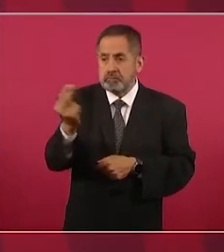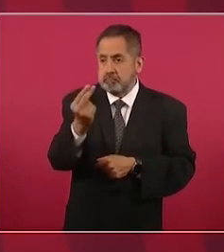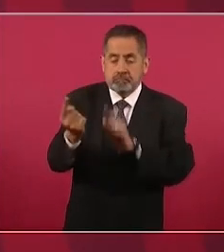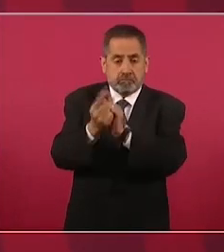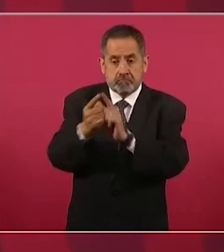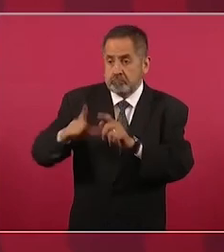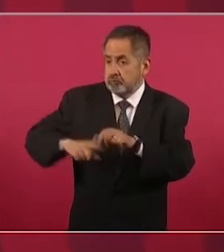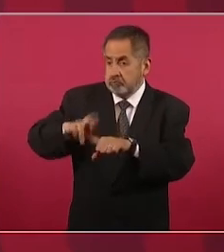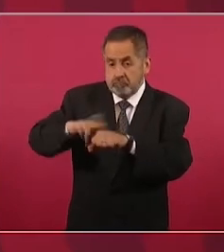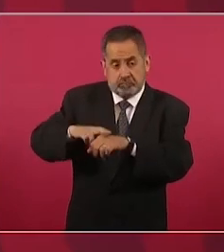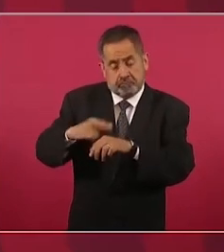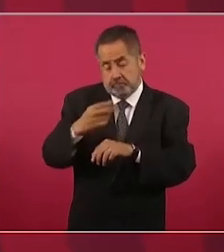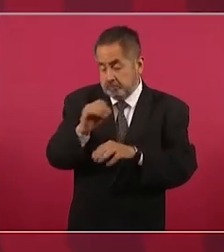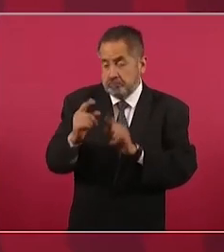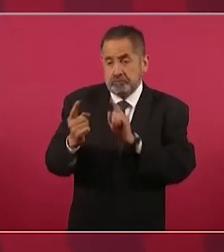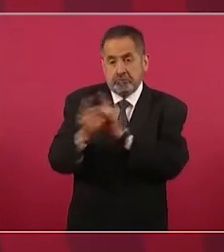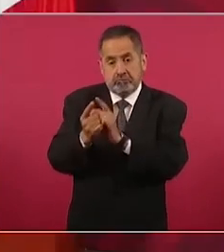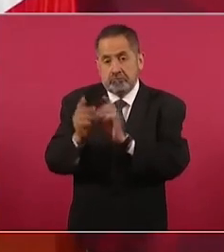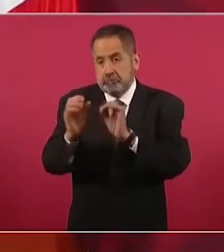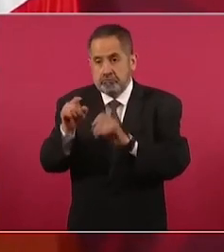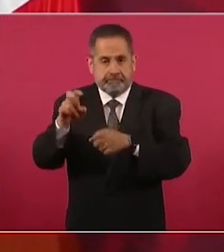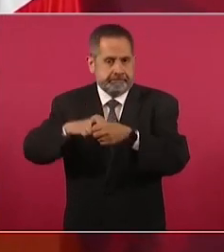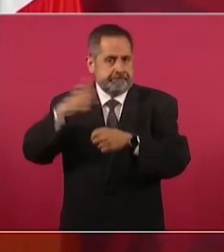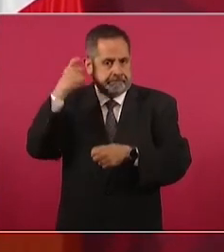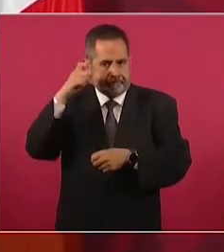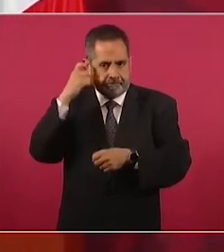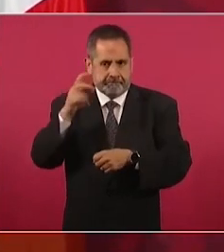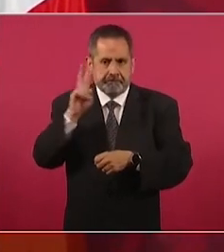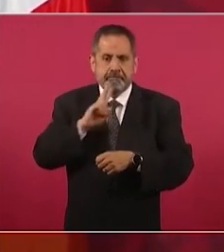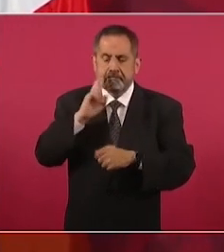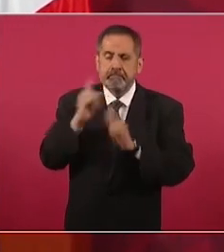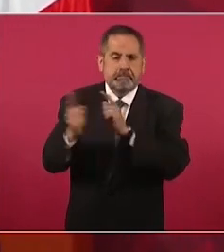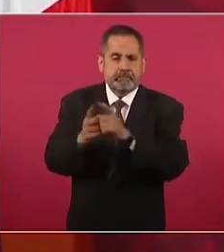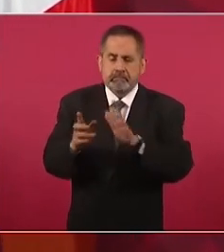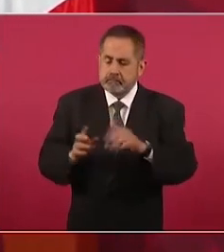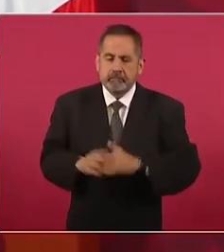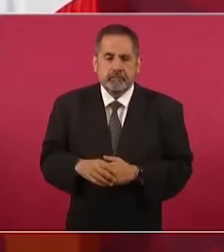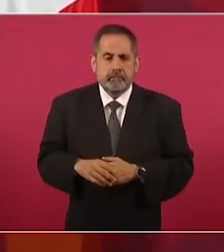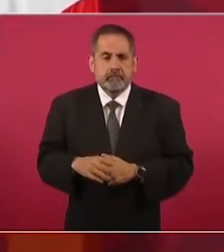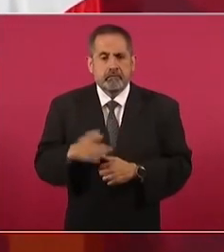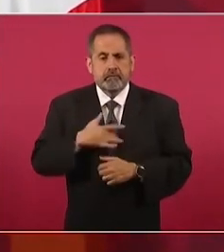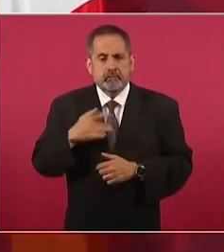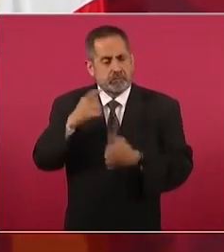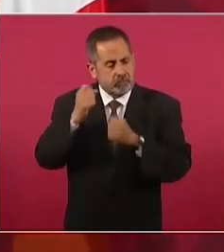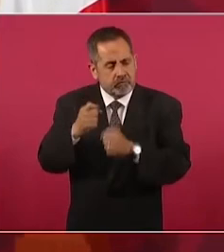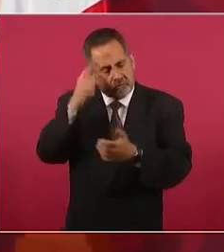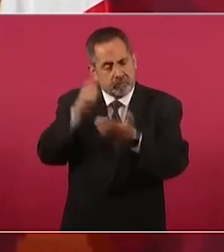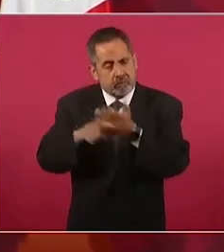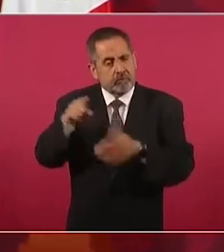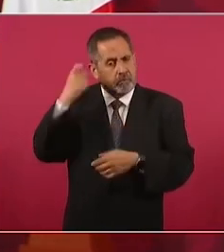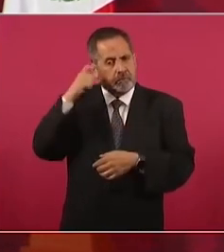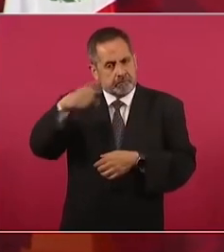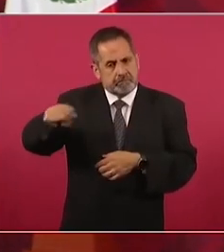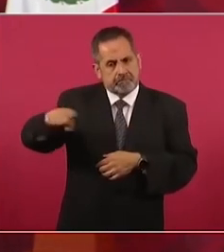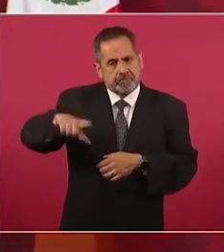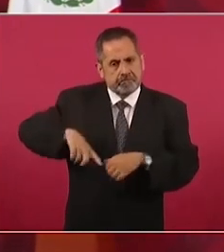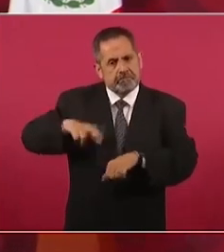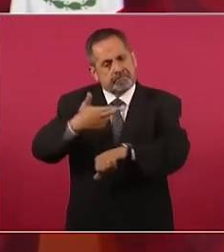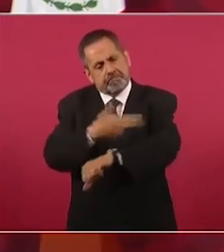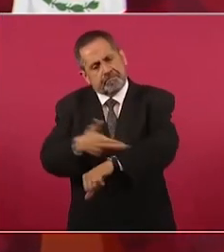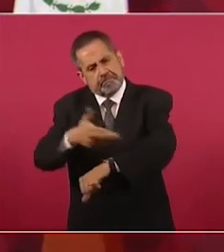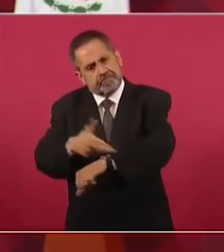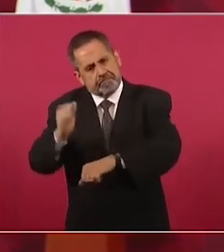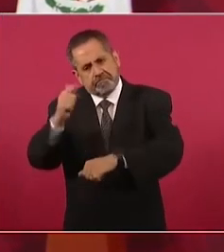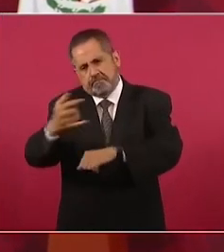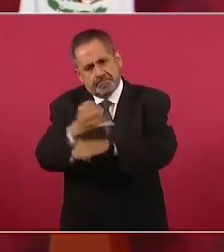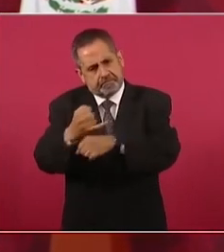necesario, con el gobernador de Querétaro. Seguramente ellos están haciendo una